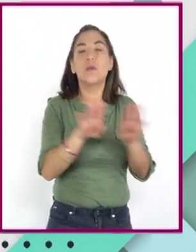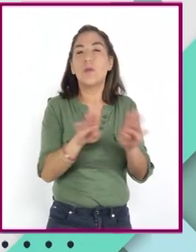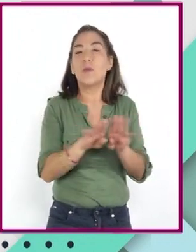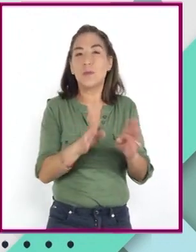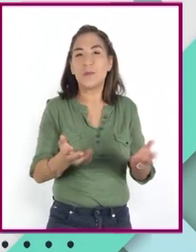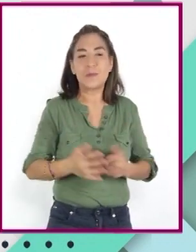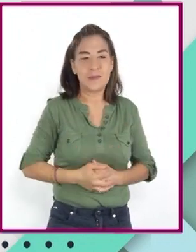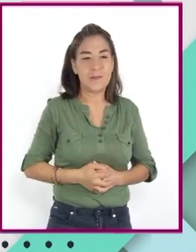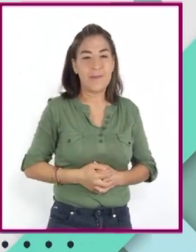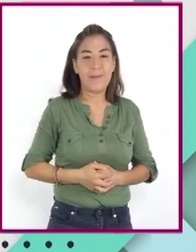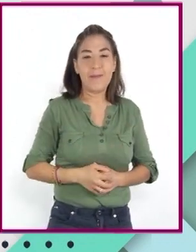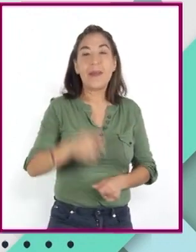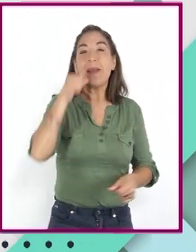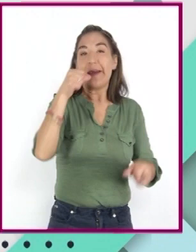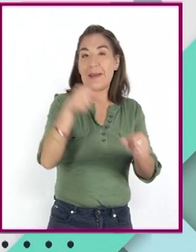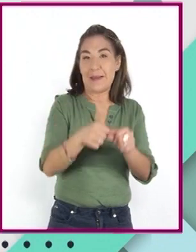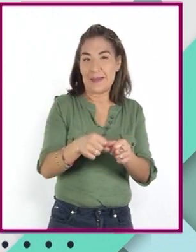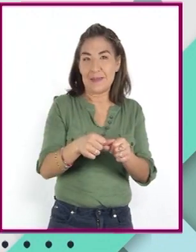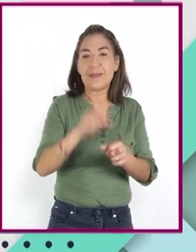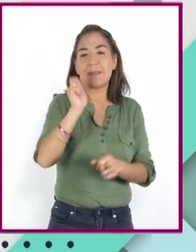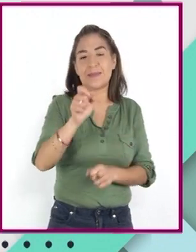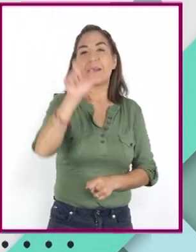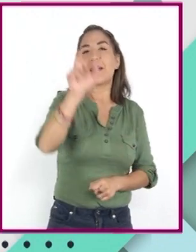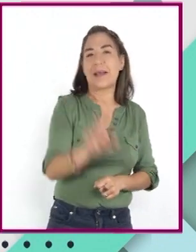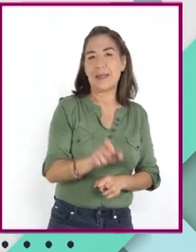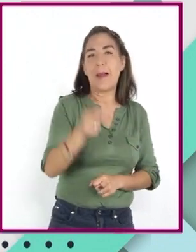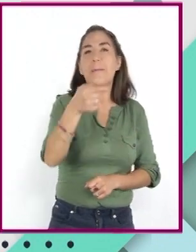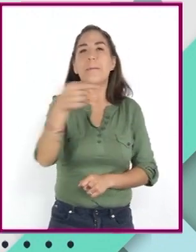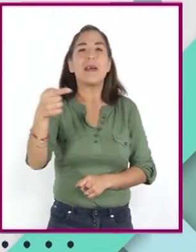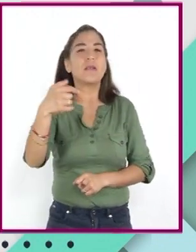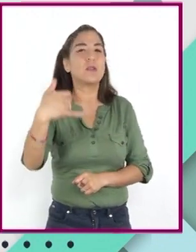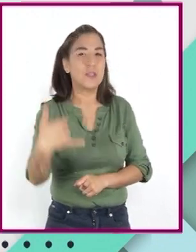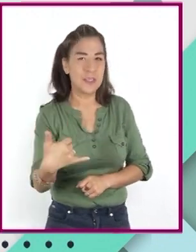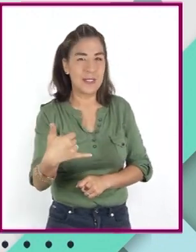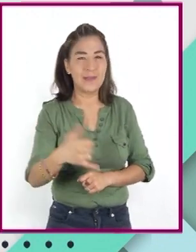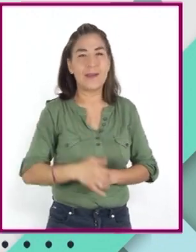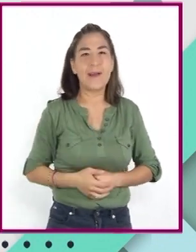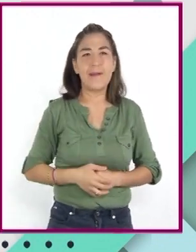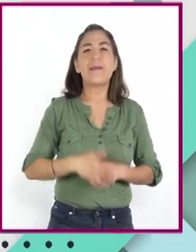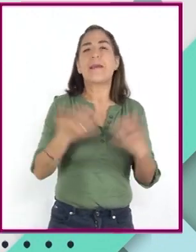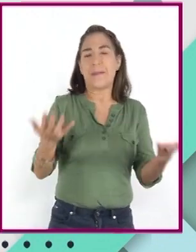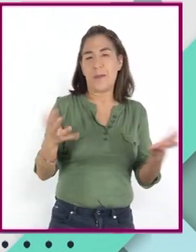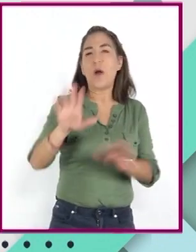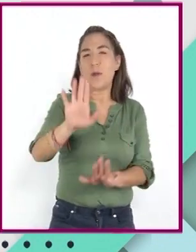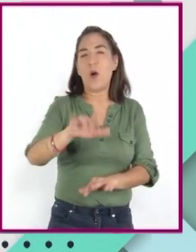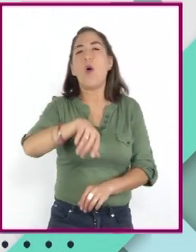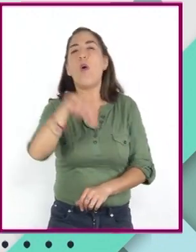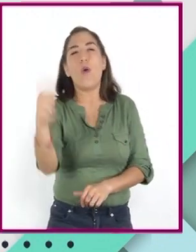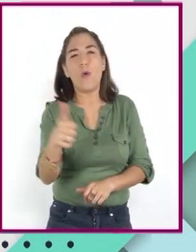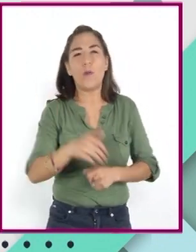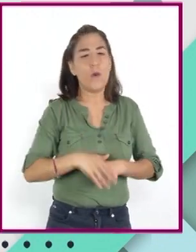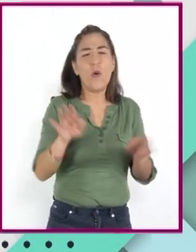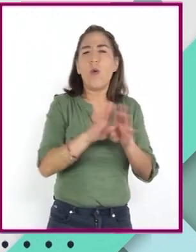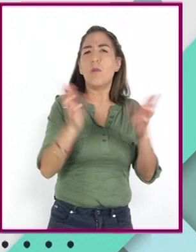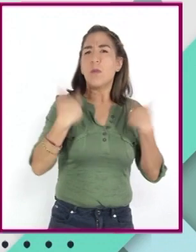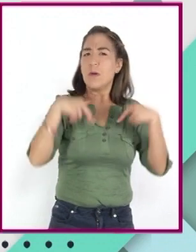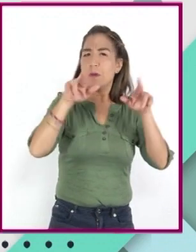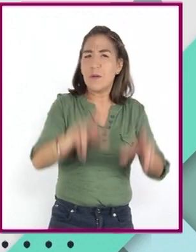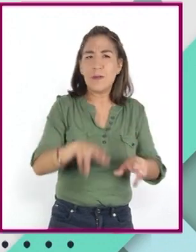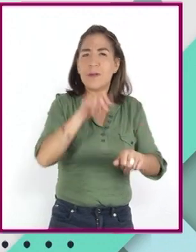como X menos Y. Y ahora, maestra, ¿cómo expresamos